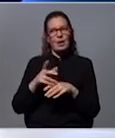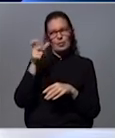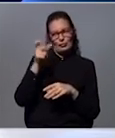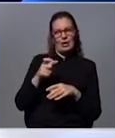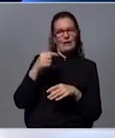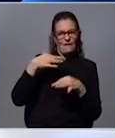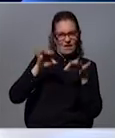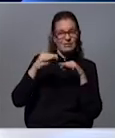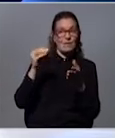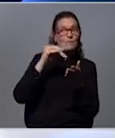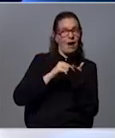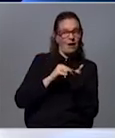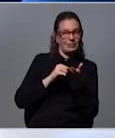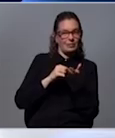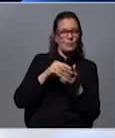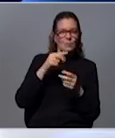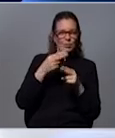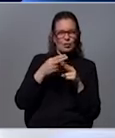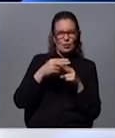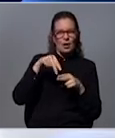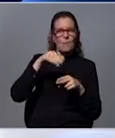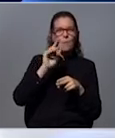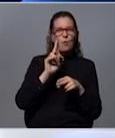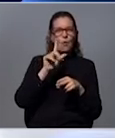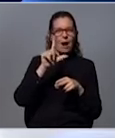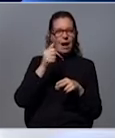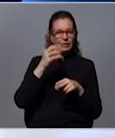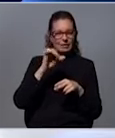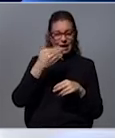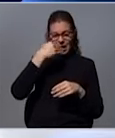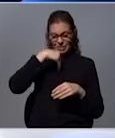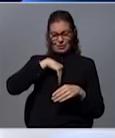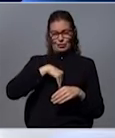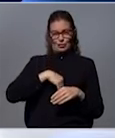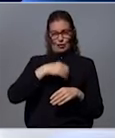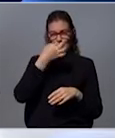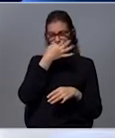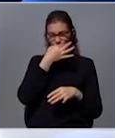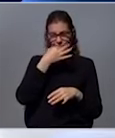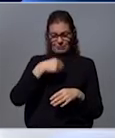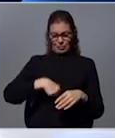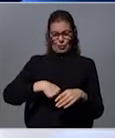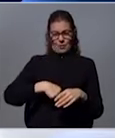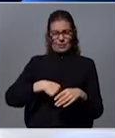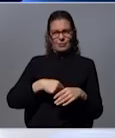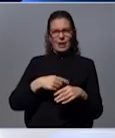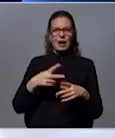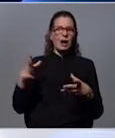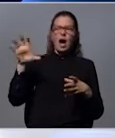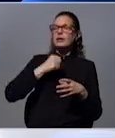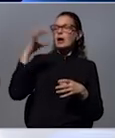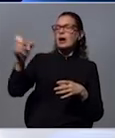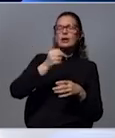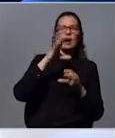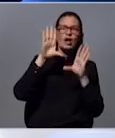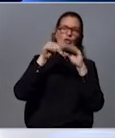los mulas a veces adentro del estómago hay que agarrar a todos para cortar ese ese